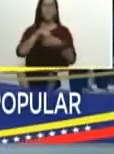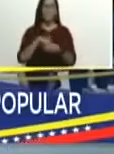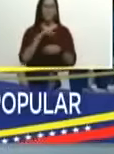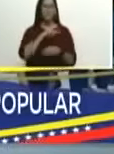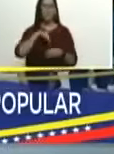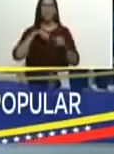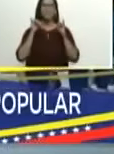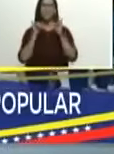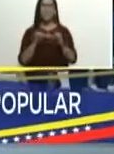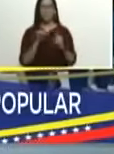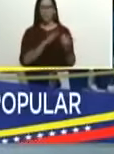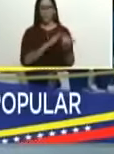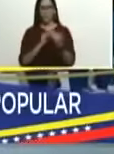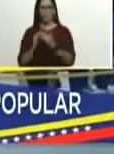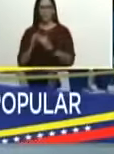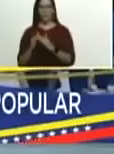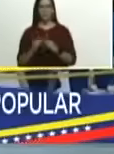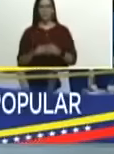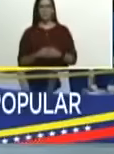misma comunidad.